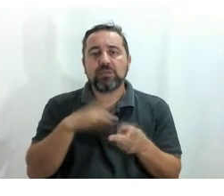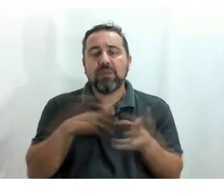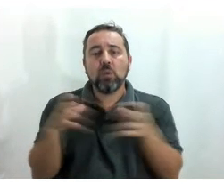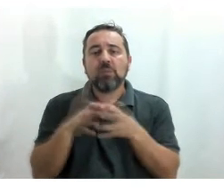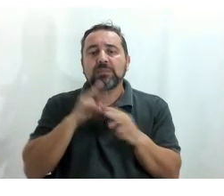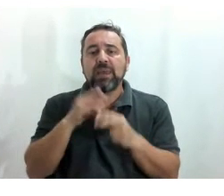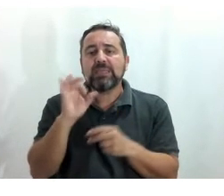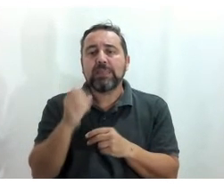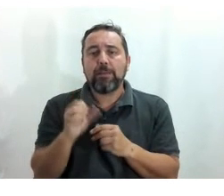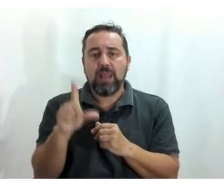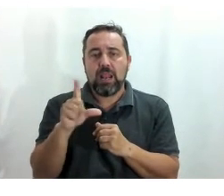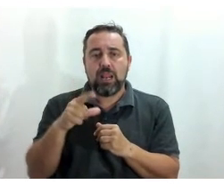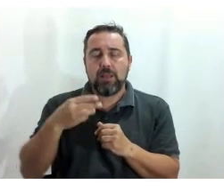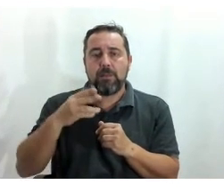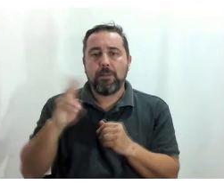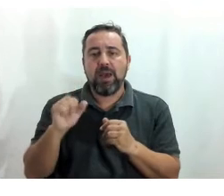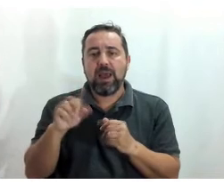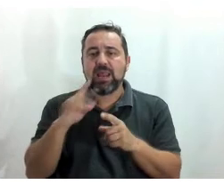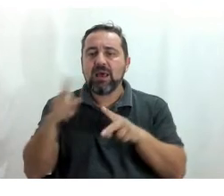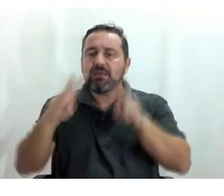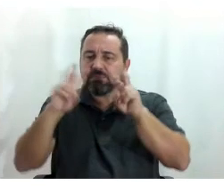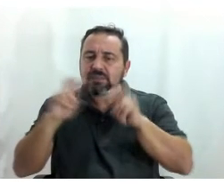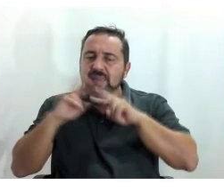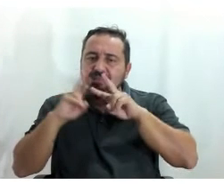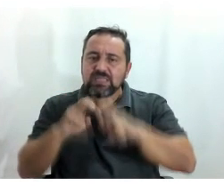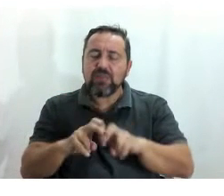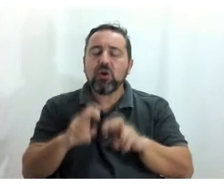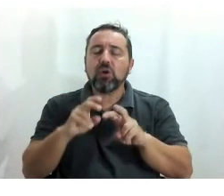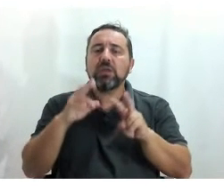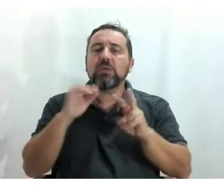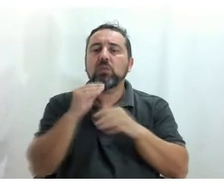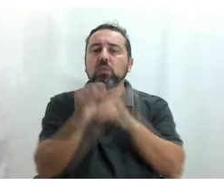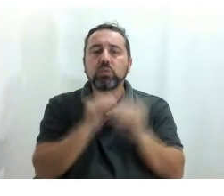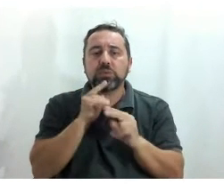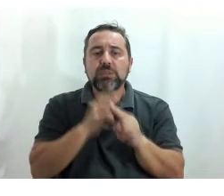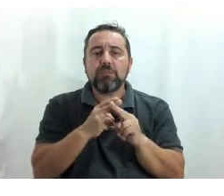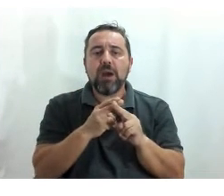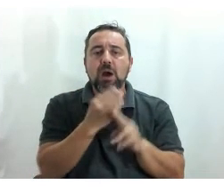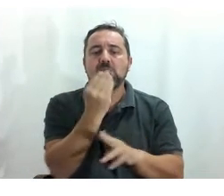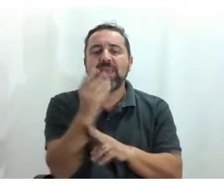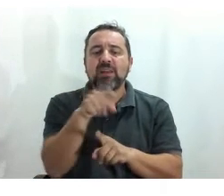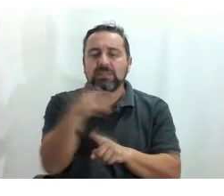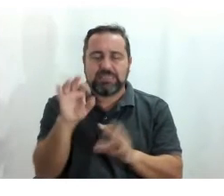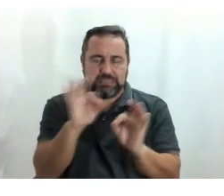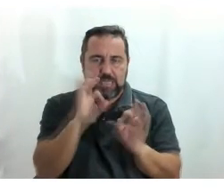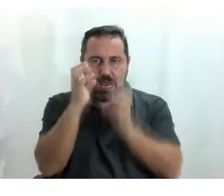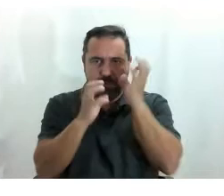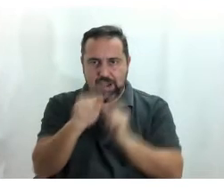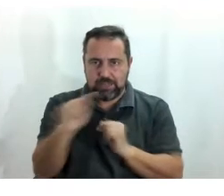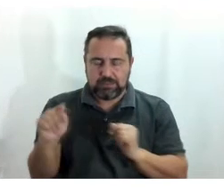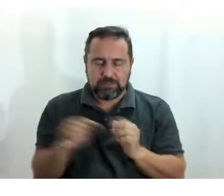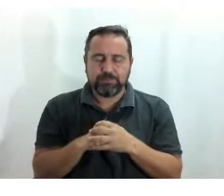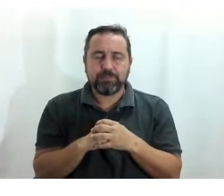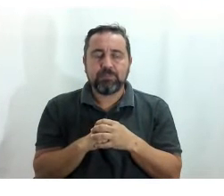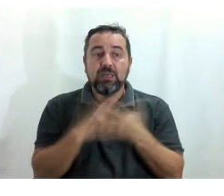Varela, que hablará de investigación y el uso de modelos animales. Bueno, desde